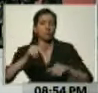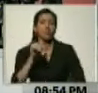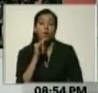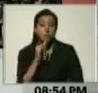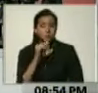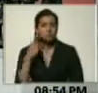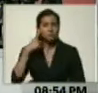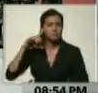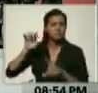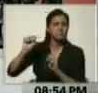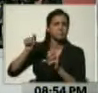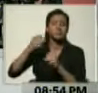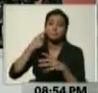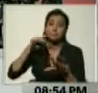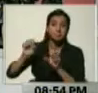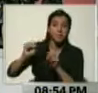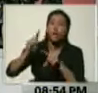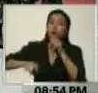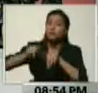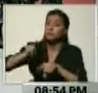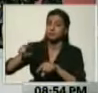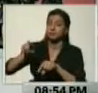cosas.